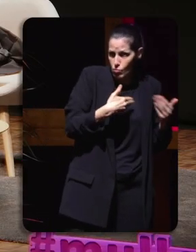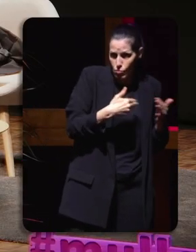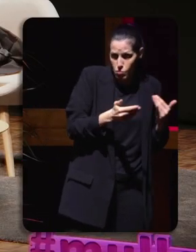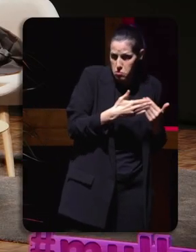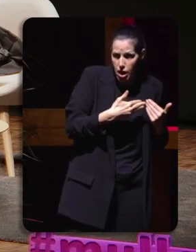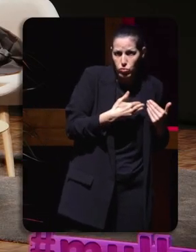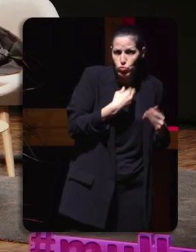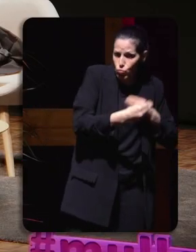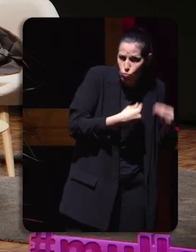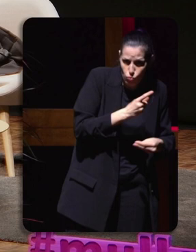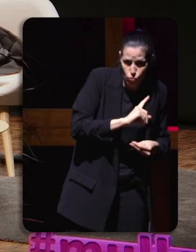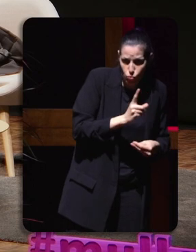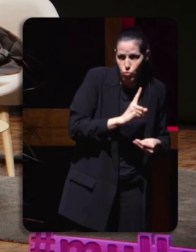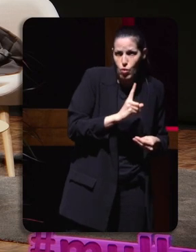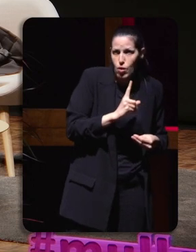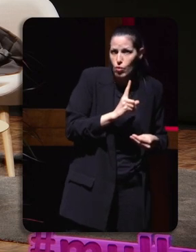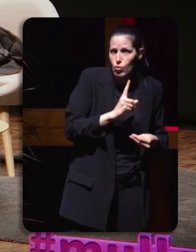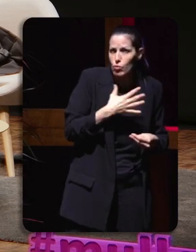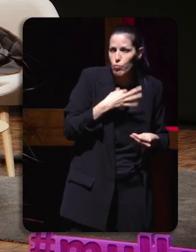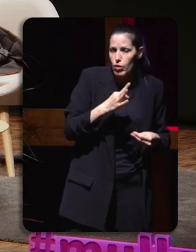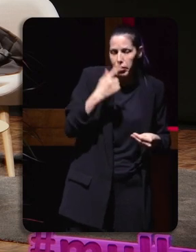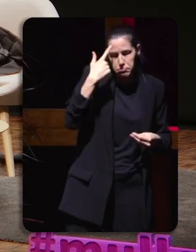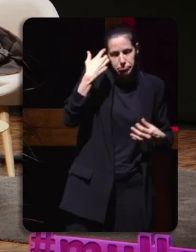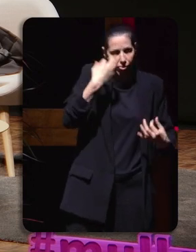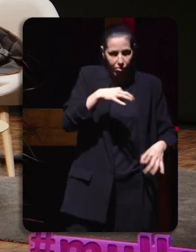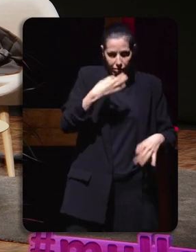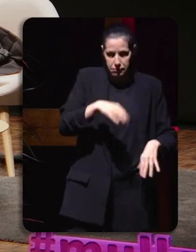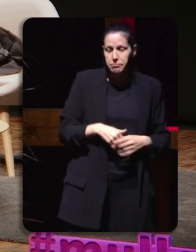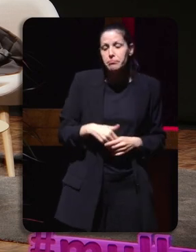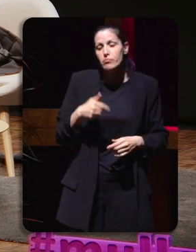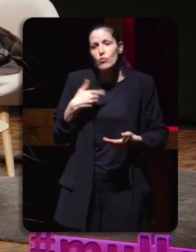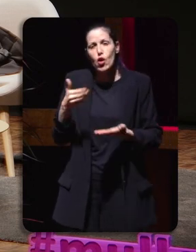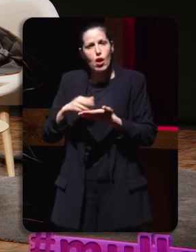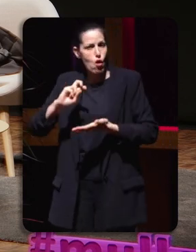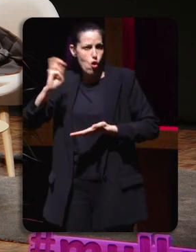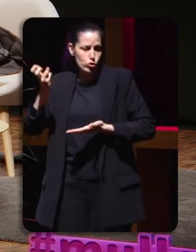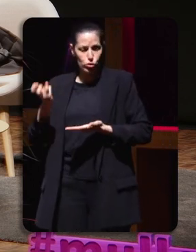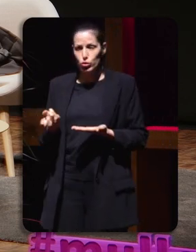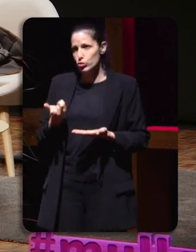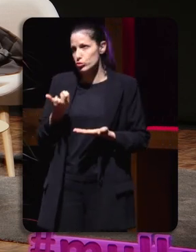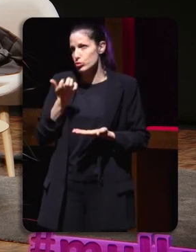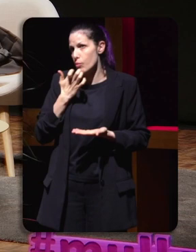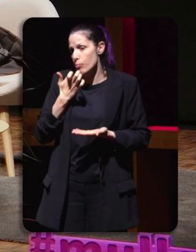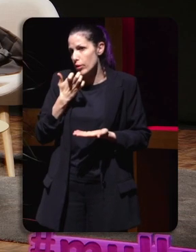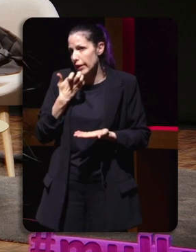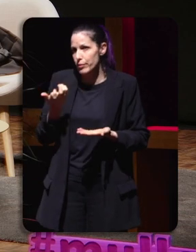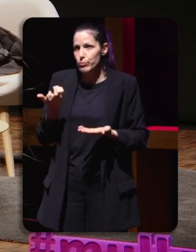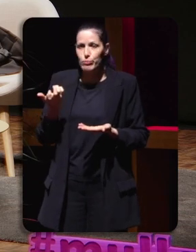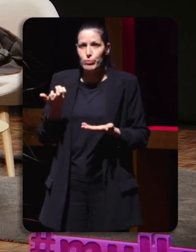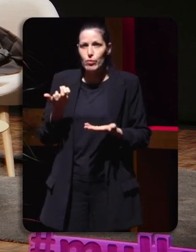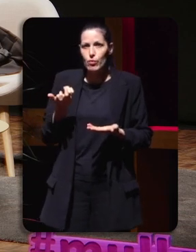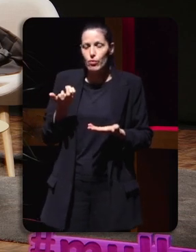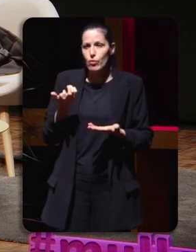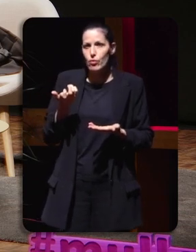que sé yo me Leí una madre de Richard Ford por ejemplo y no sé me he leído Las cartas al padre de kafka no sé yo me he leído un montón de cosas